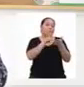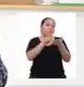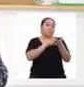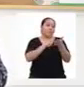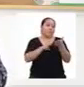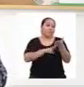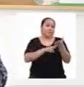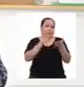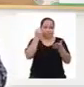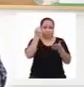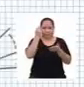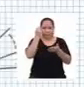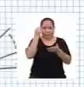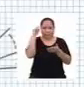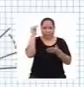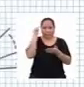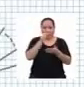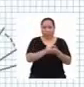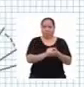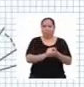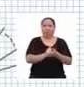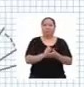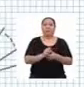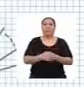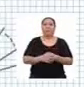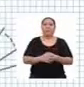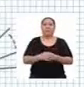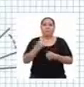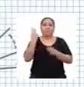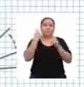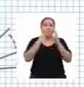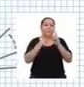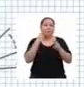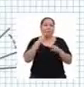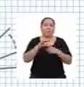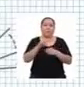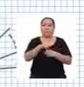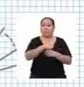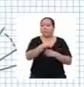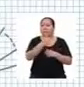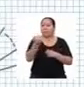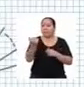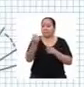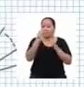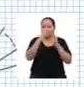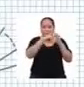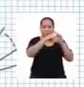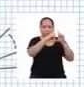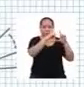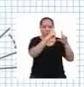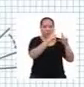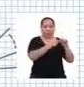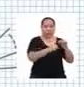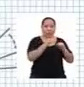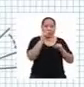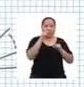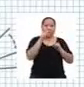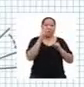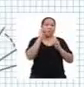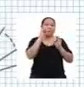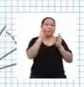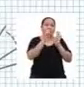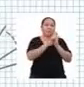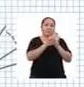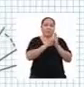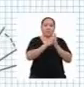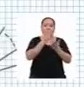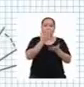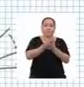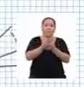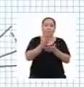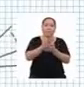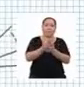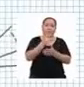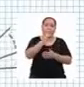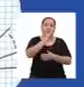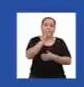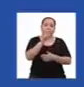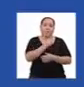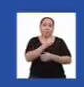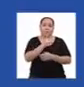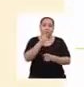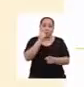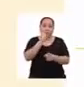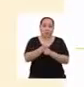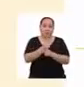y comprensión del texto. Revisemos el siguiente párrafo a modo de ejemplo para verificar el uso correcto de la